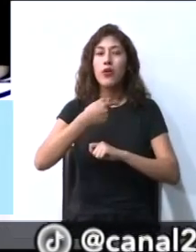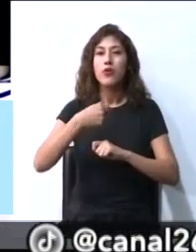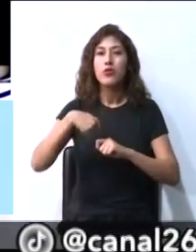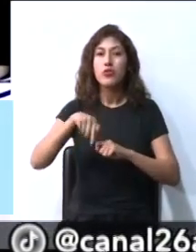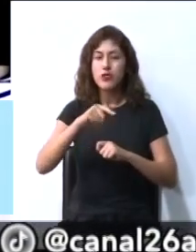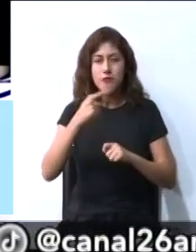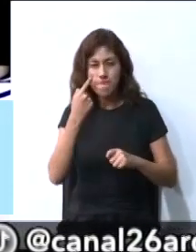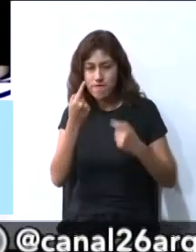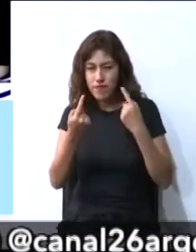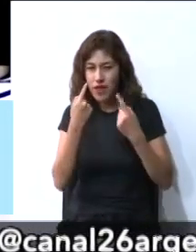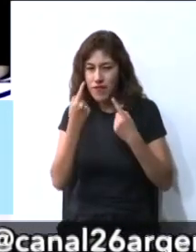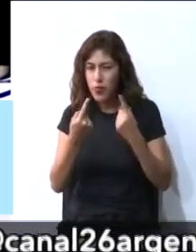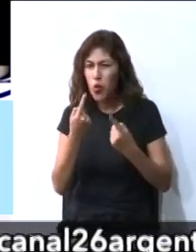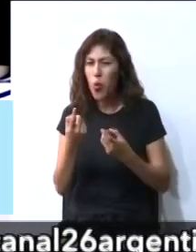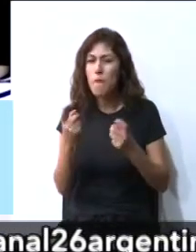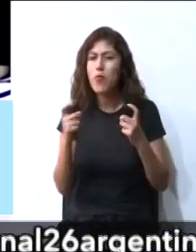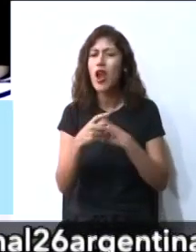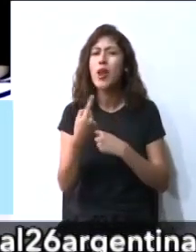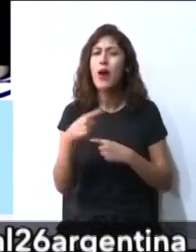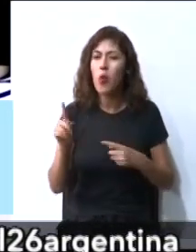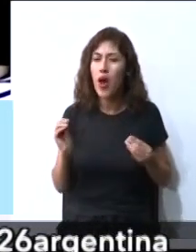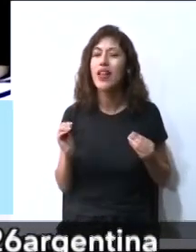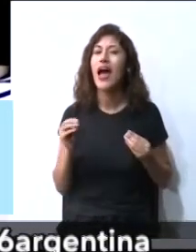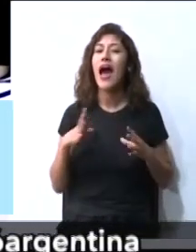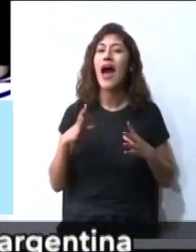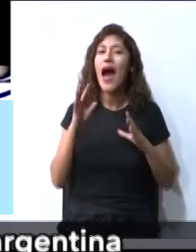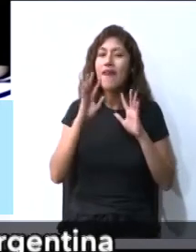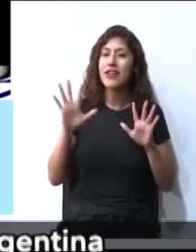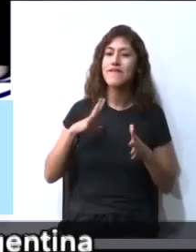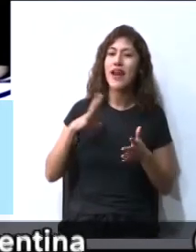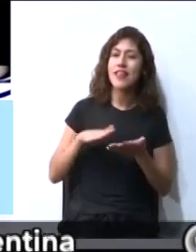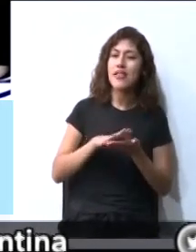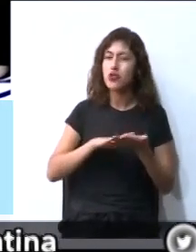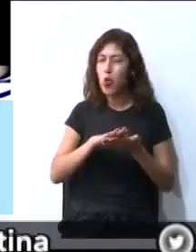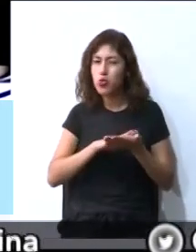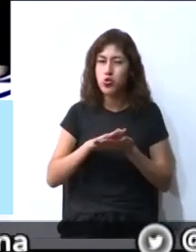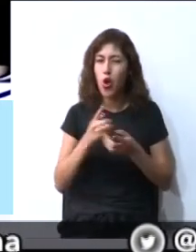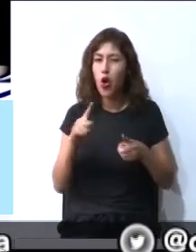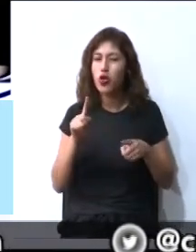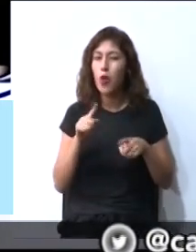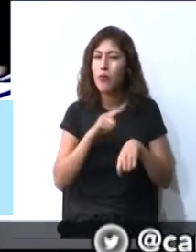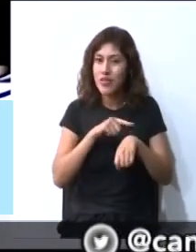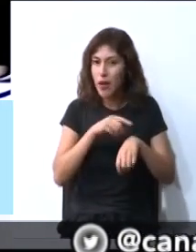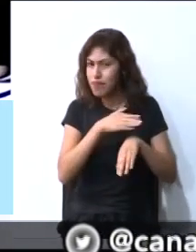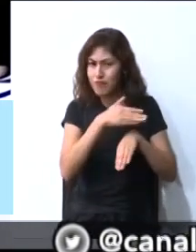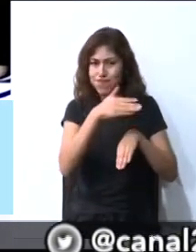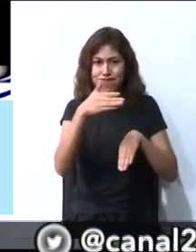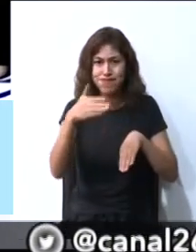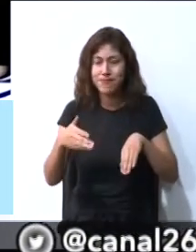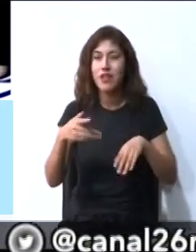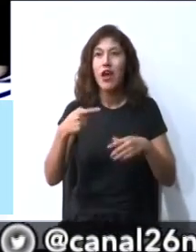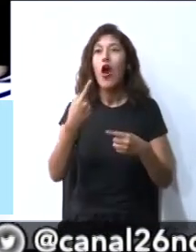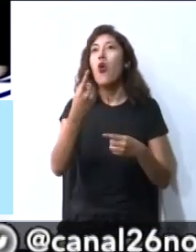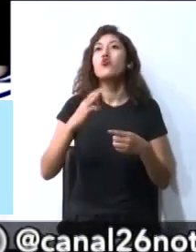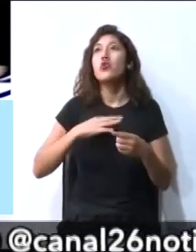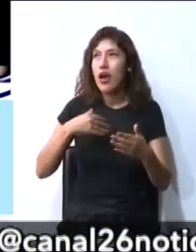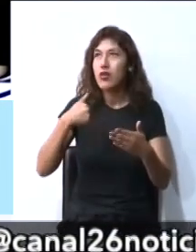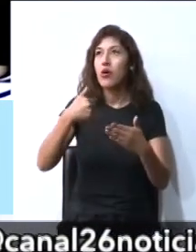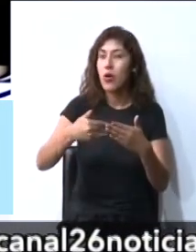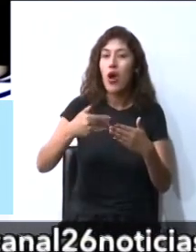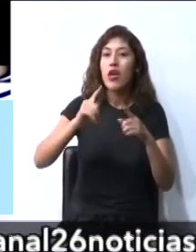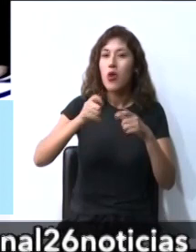problema, que lo íbamos a solucionar, pero que iba a llevar tiempo. Al principio no nos creían. Pasó un año, se inundaba. Pasaron 2 años,